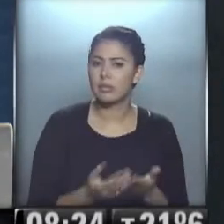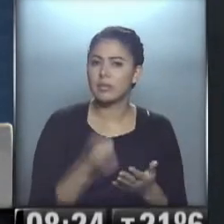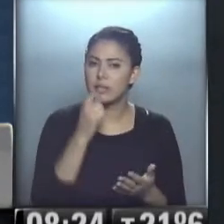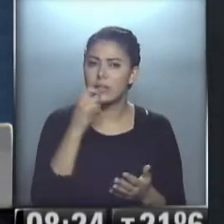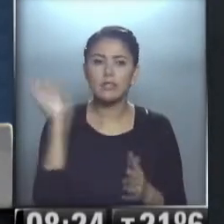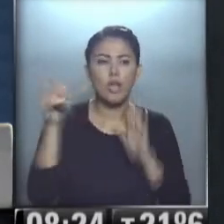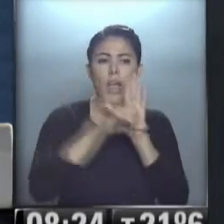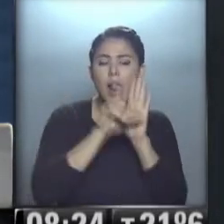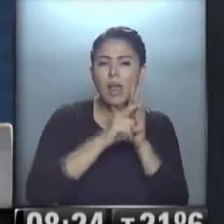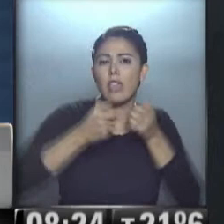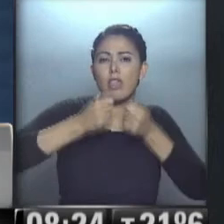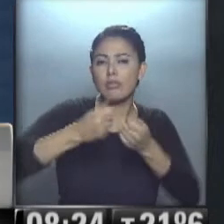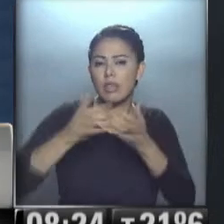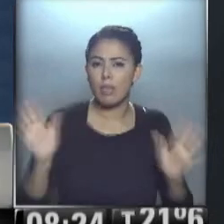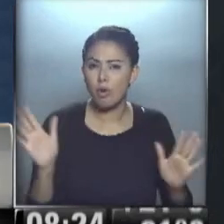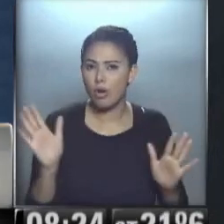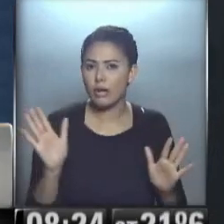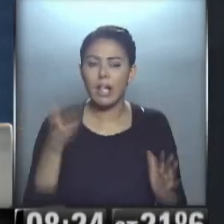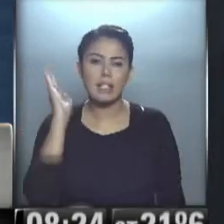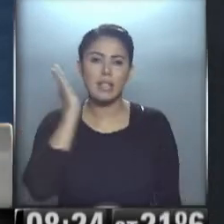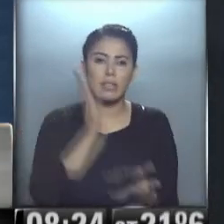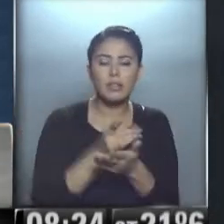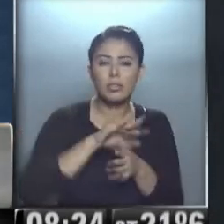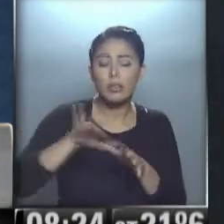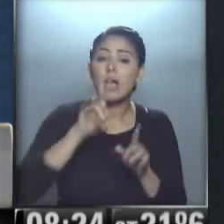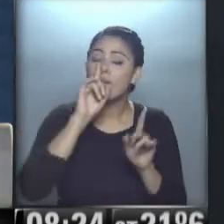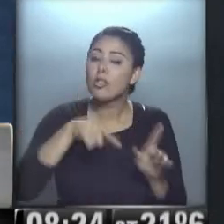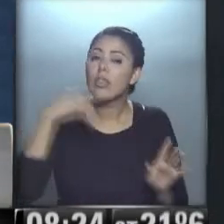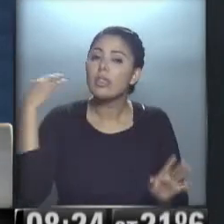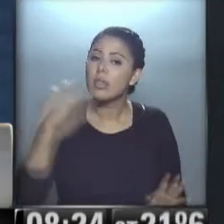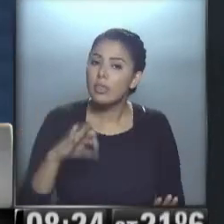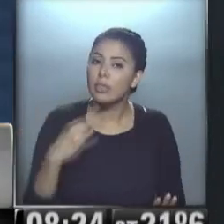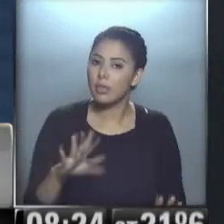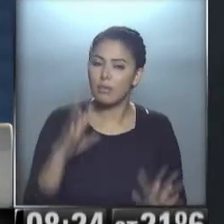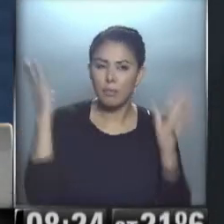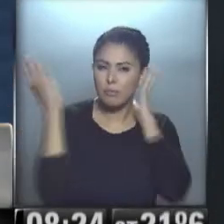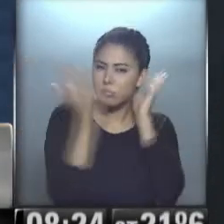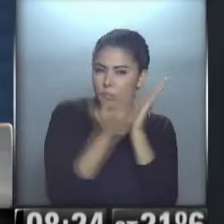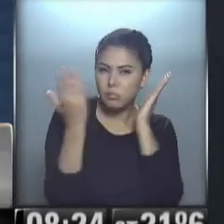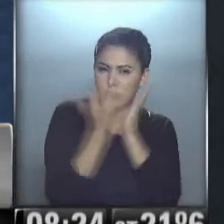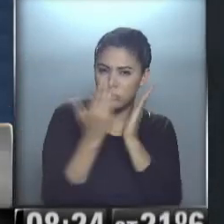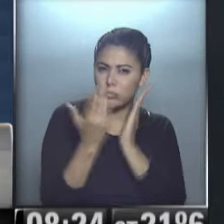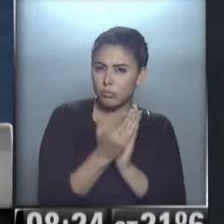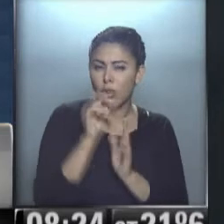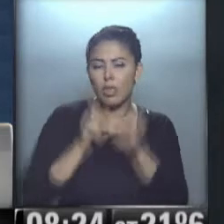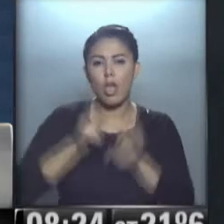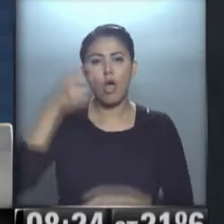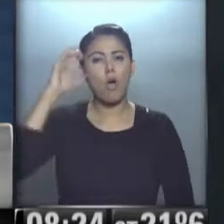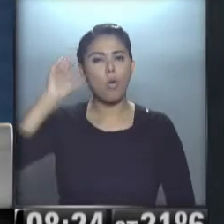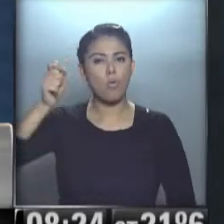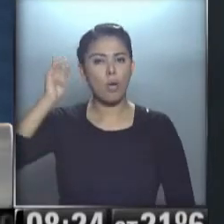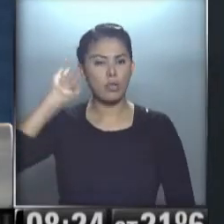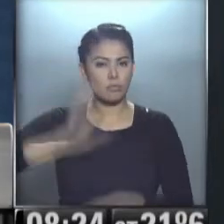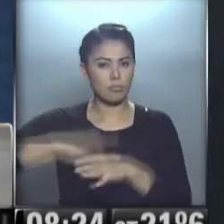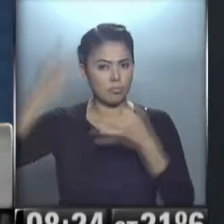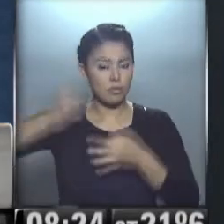encuadramiento normativo de la Ley de Defensa de la Democracia, en los delitos de sedición. Eso debe ser debidamente investigado por jueces competentes,